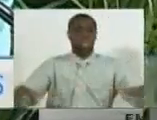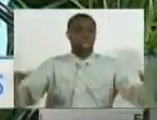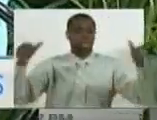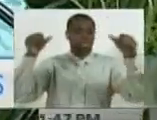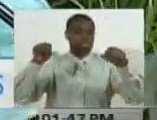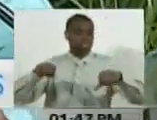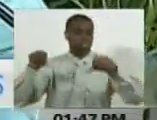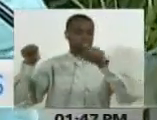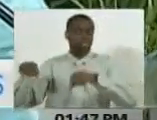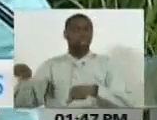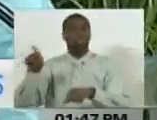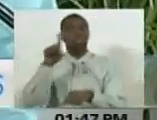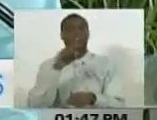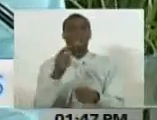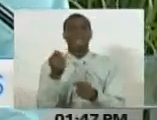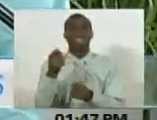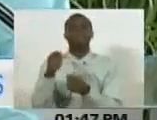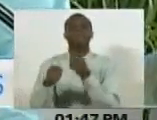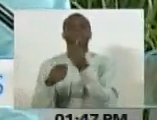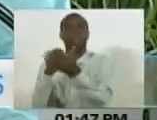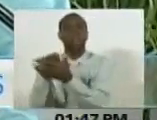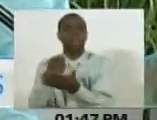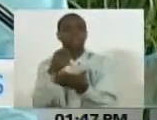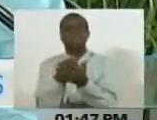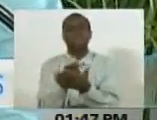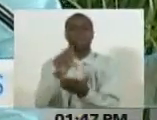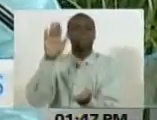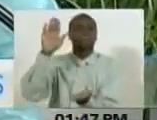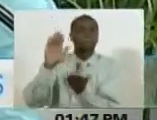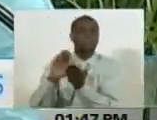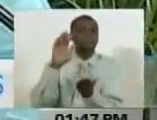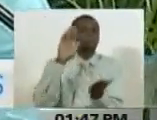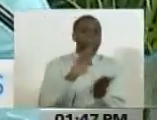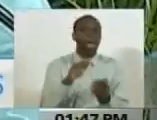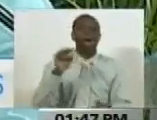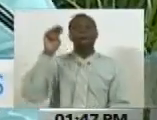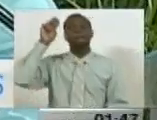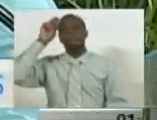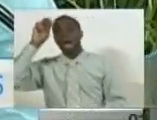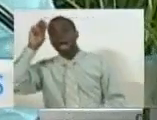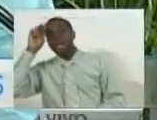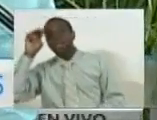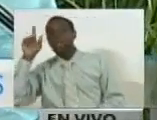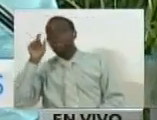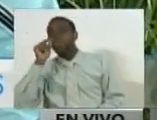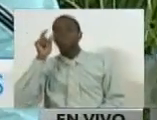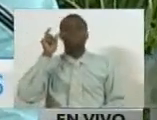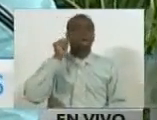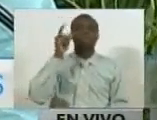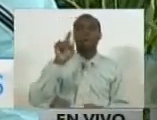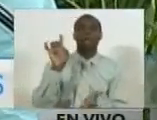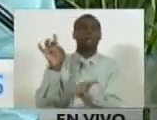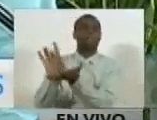recortado los recursos, los maestros y maestras son despedidos como que